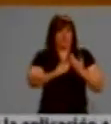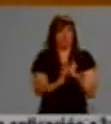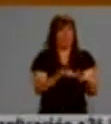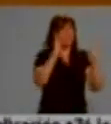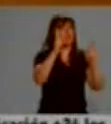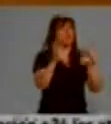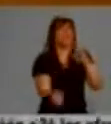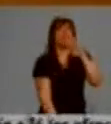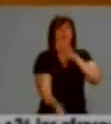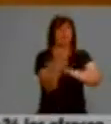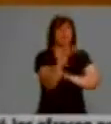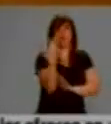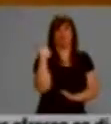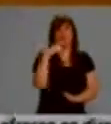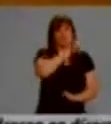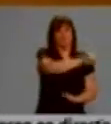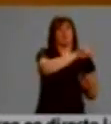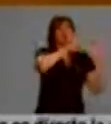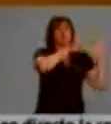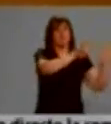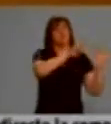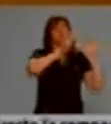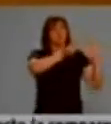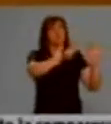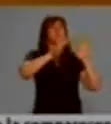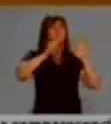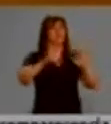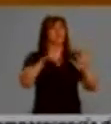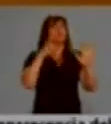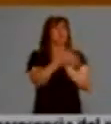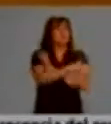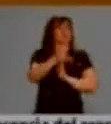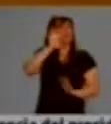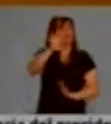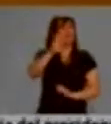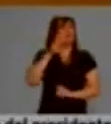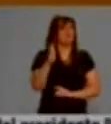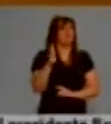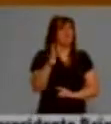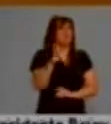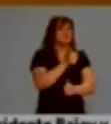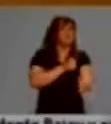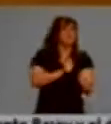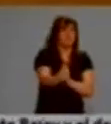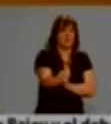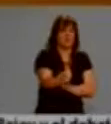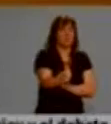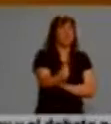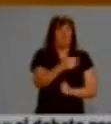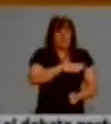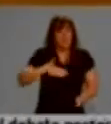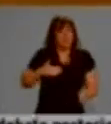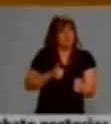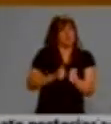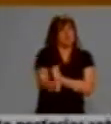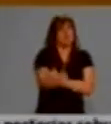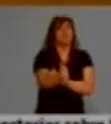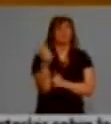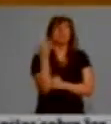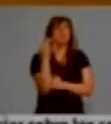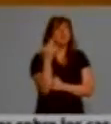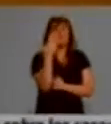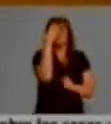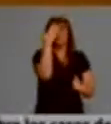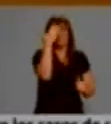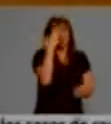en 1978 es un Estado de Derecho en el que impera, y queremos que impere, el